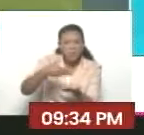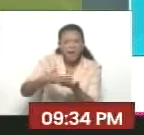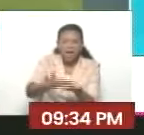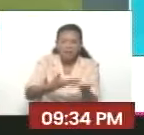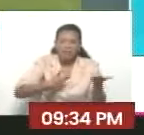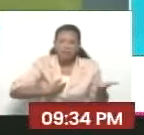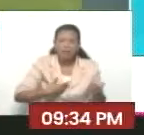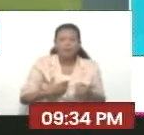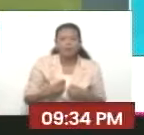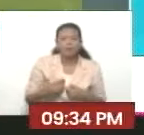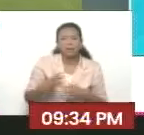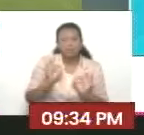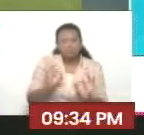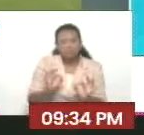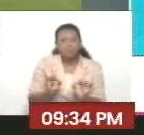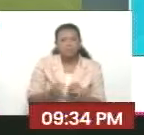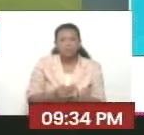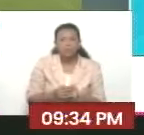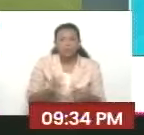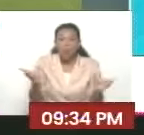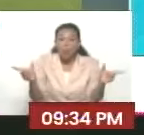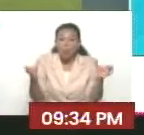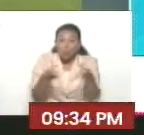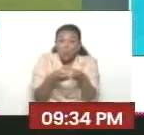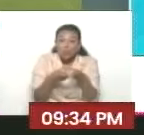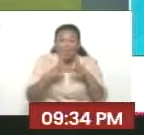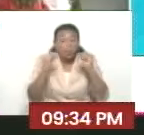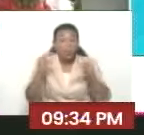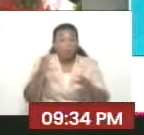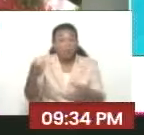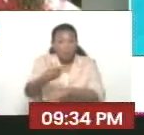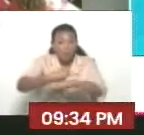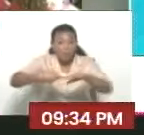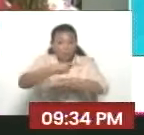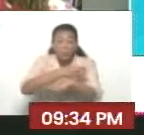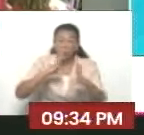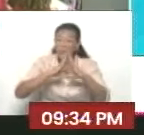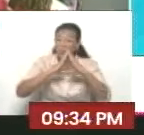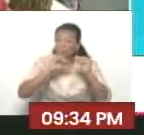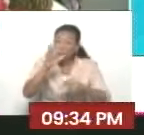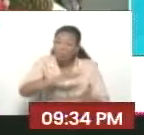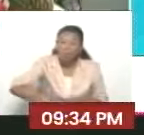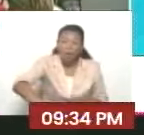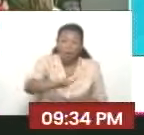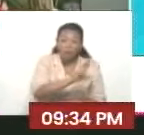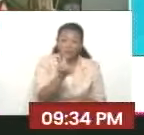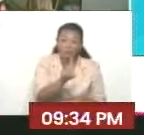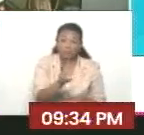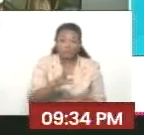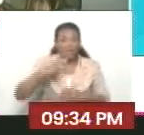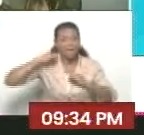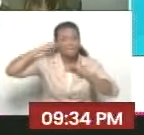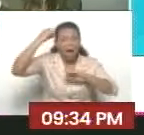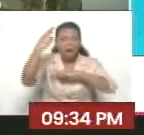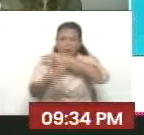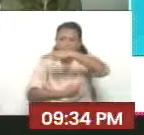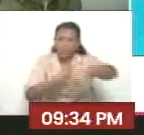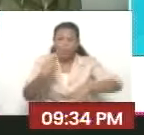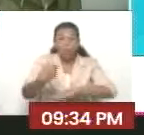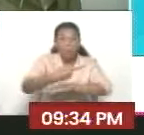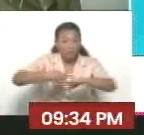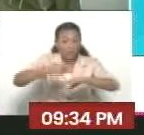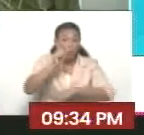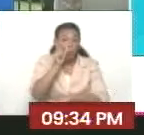¿eh? Y tuvimos una reunión con todos los gobernadores, bolivarianos, patriotas y revolucionarios, y